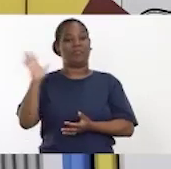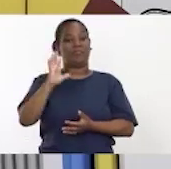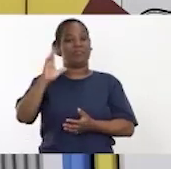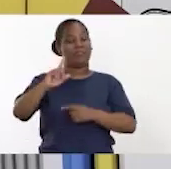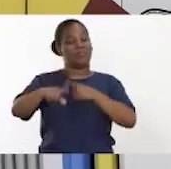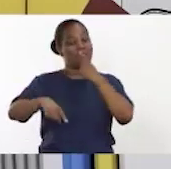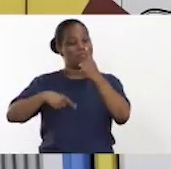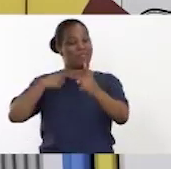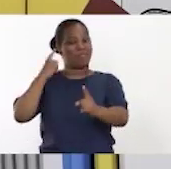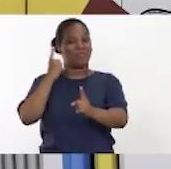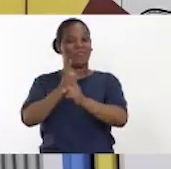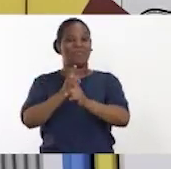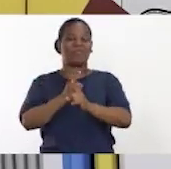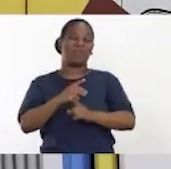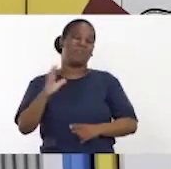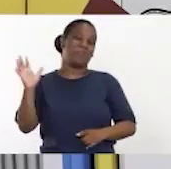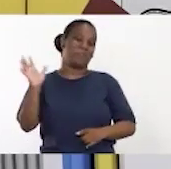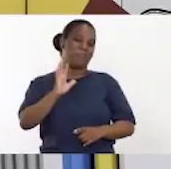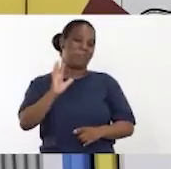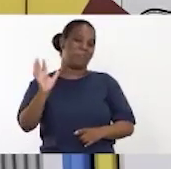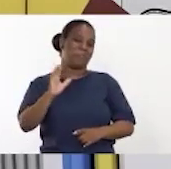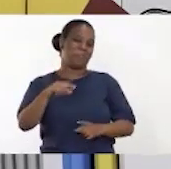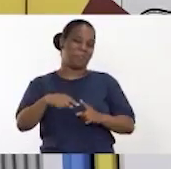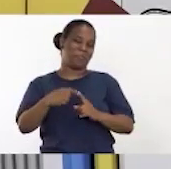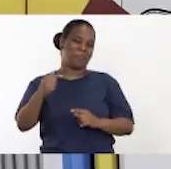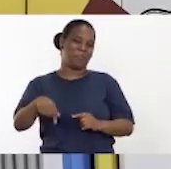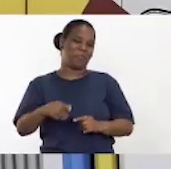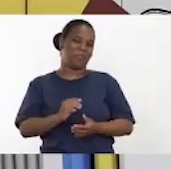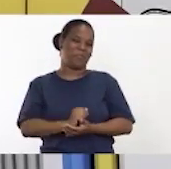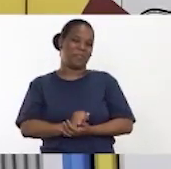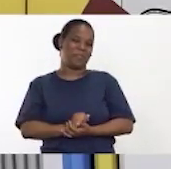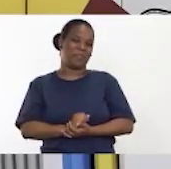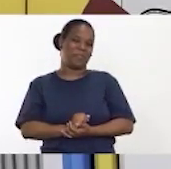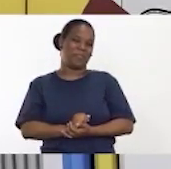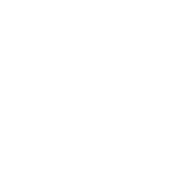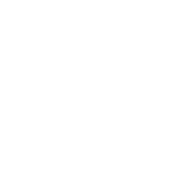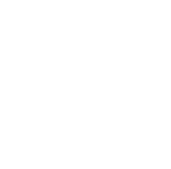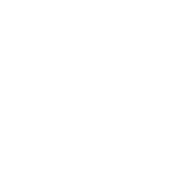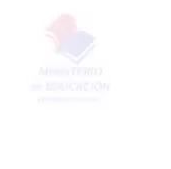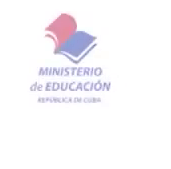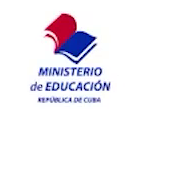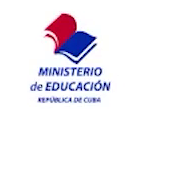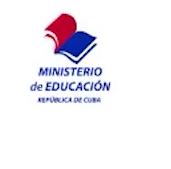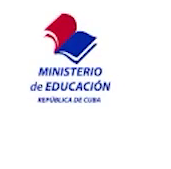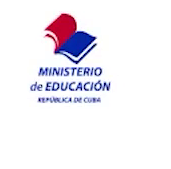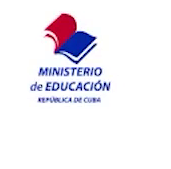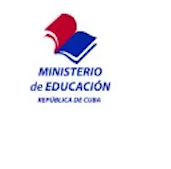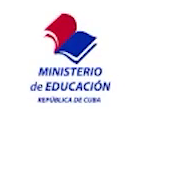Hasta el próximo encuentro, nos despedimos por hoy.